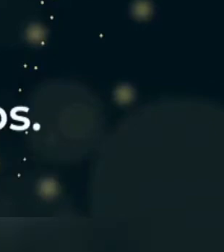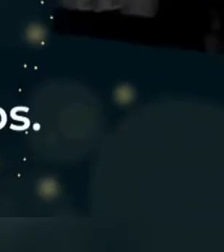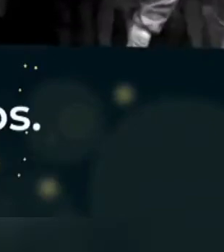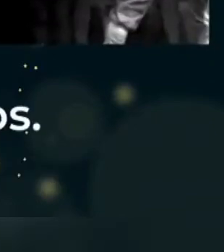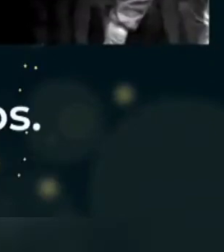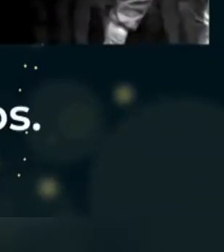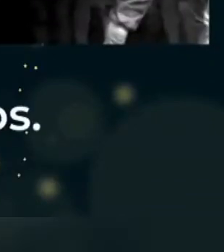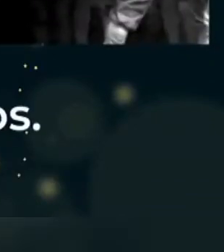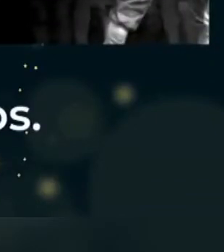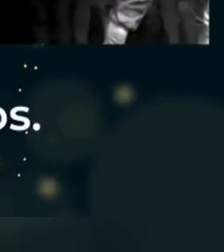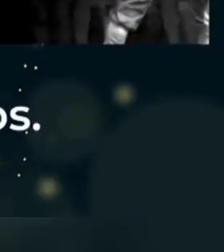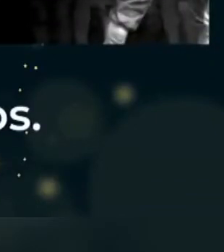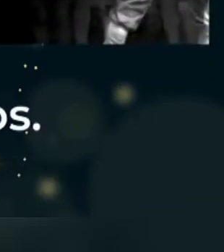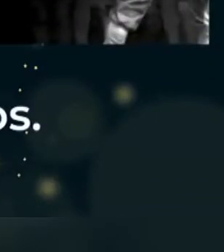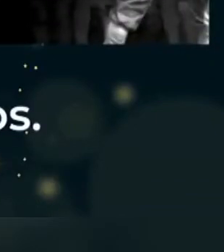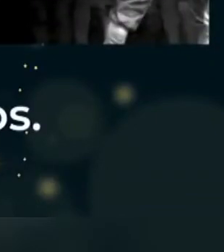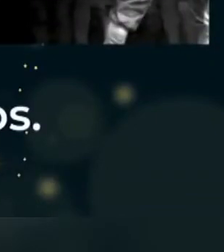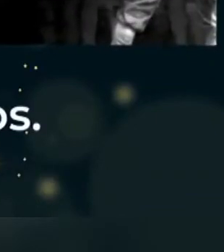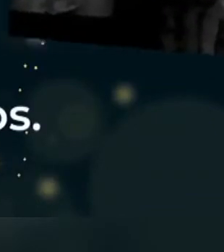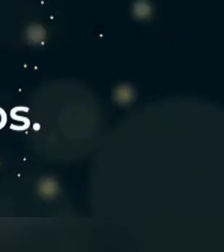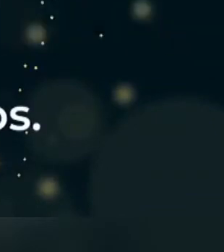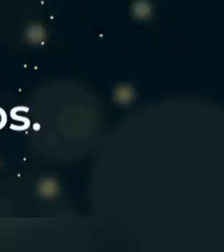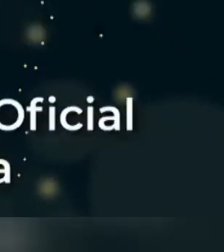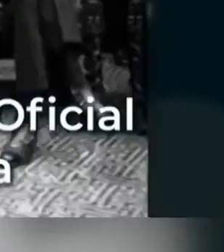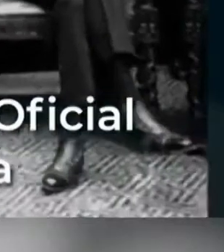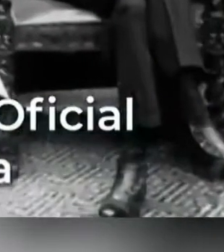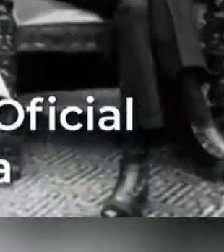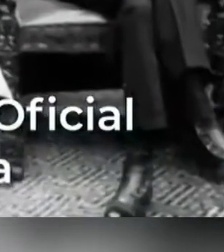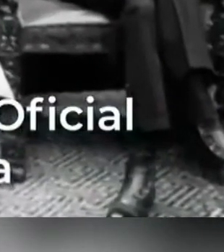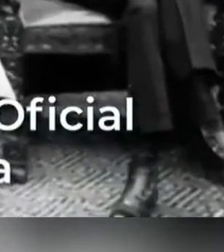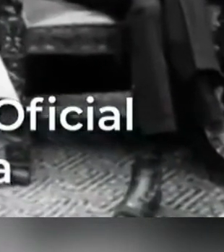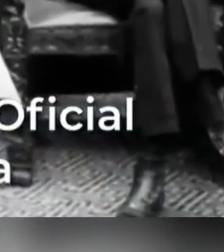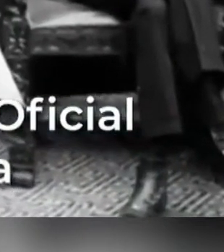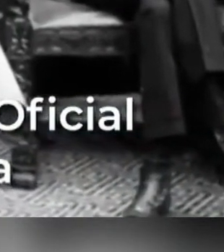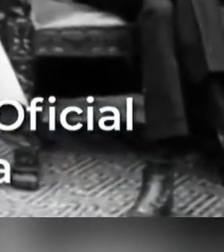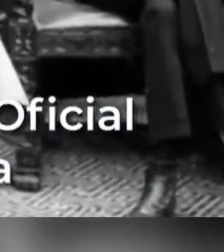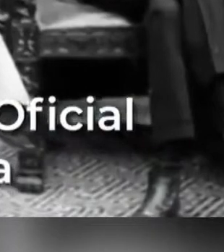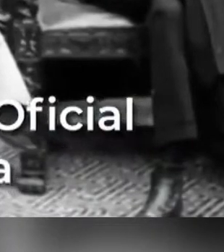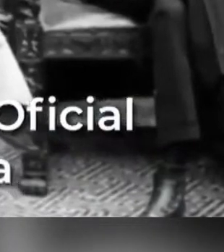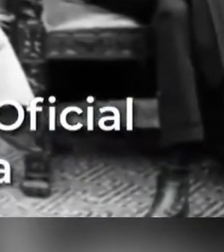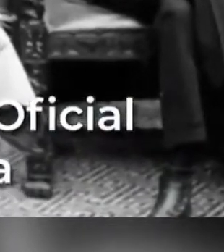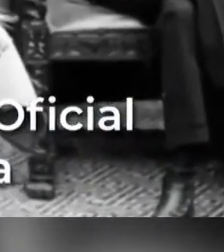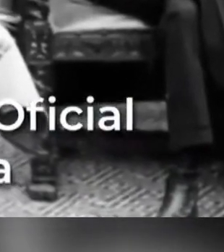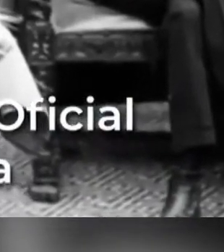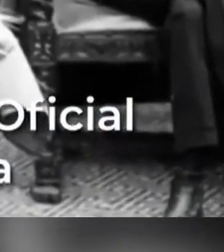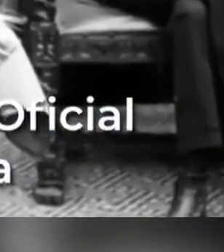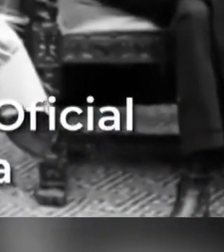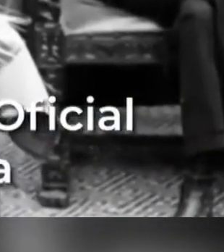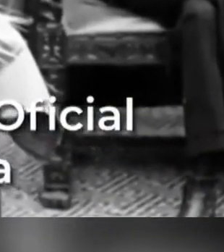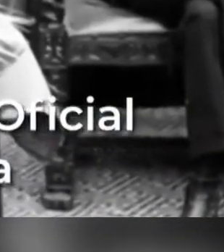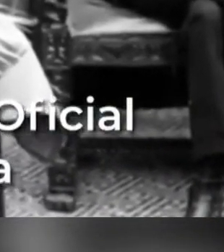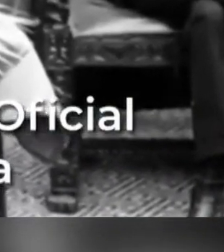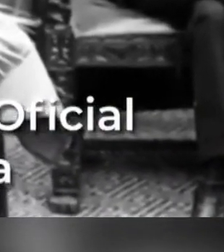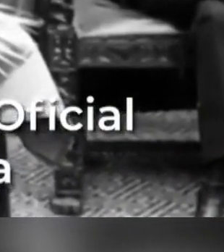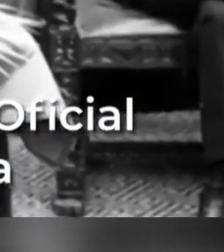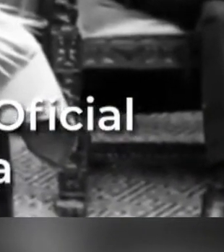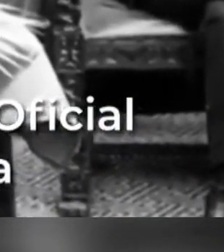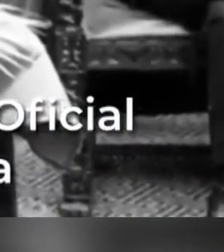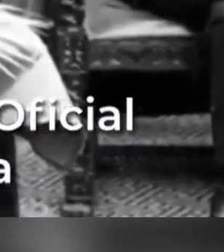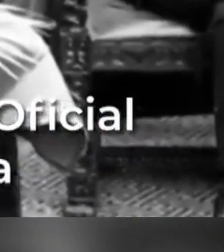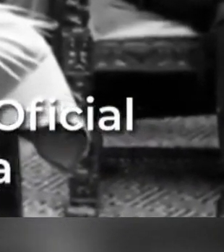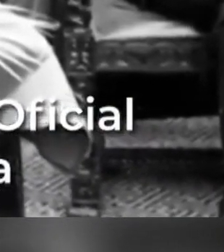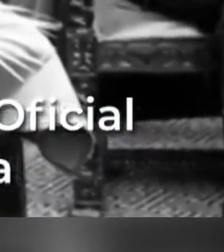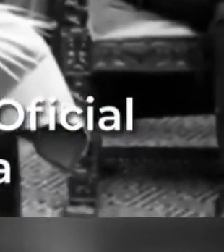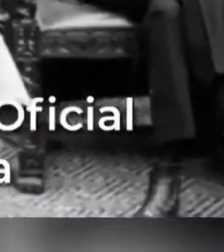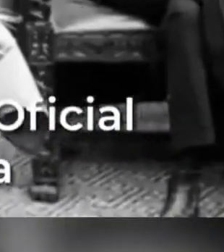públicas y la cultura para todos los mexicanos. Posteriormente, se publicó en el Diario Oficial de la